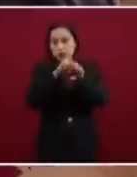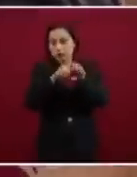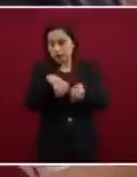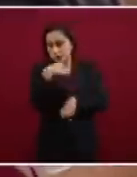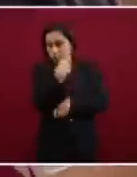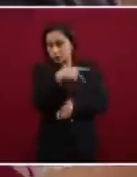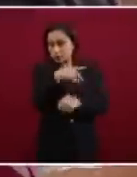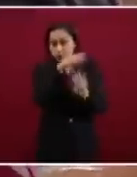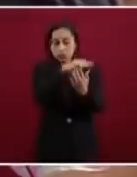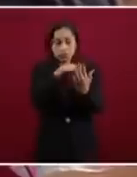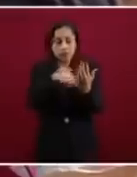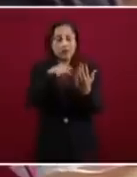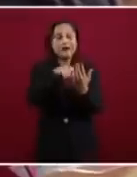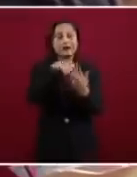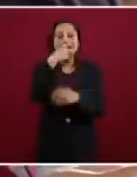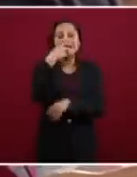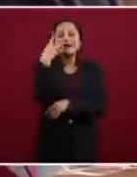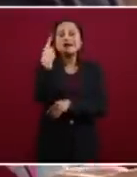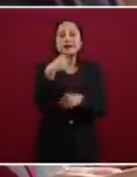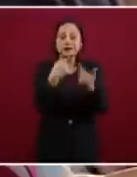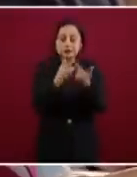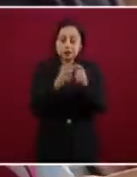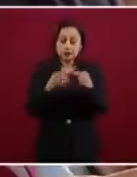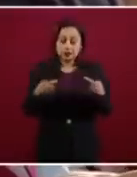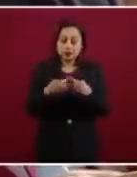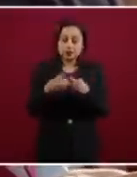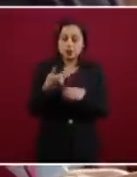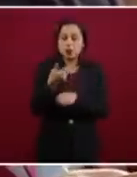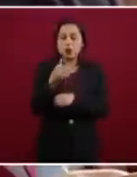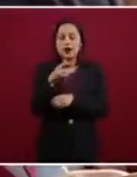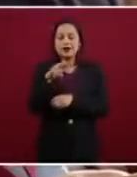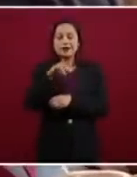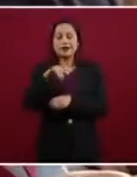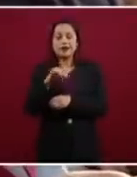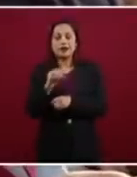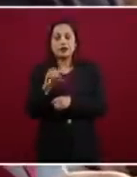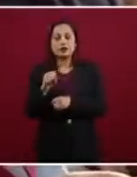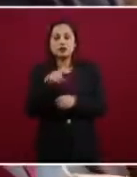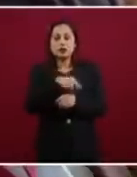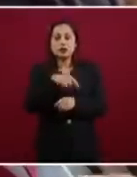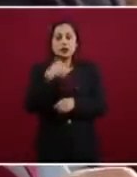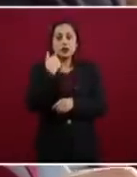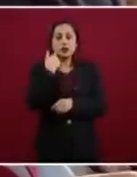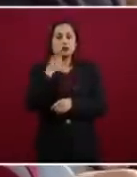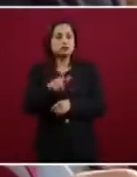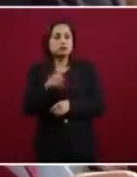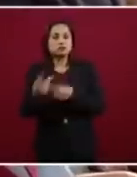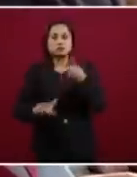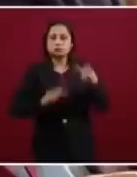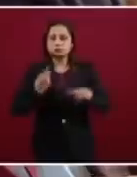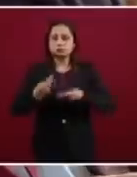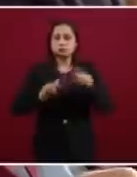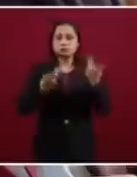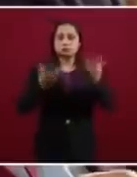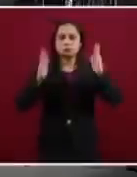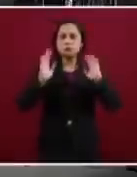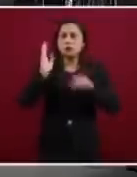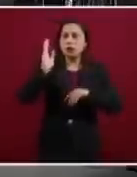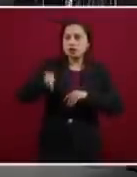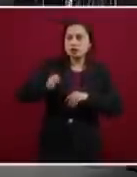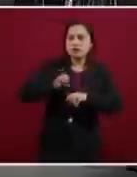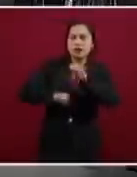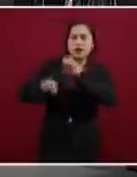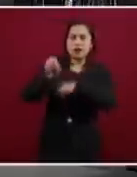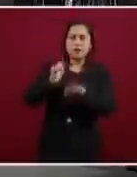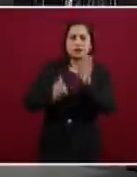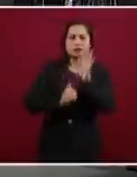que los guarijíos no quisieron consulta que están de acuerdo con lo que la empresa les está diciendo de que todo está bien